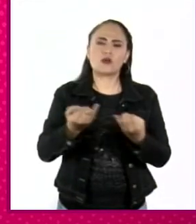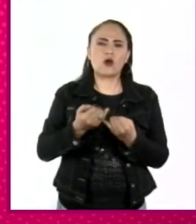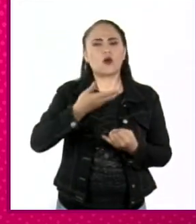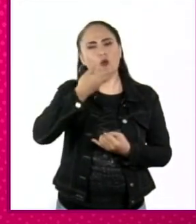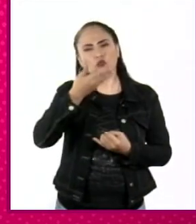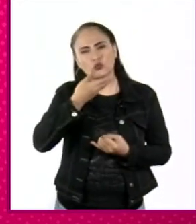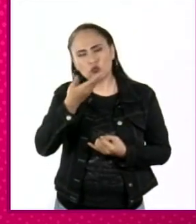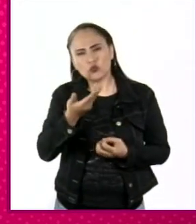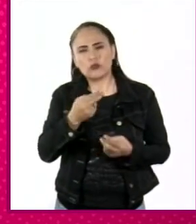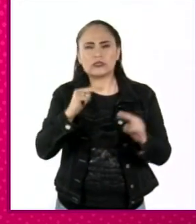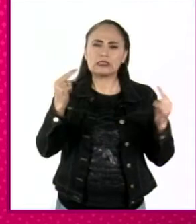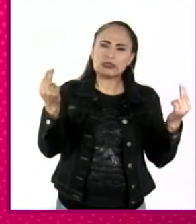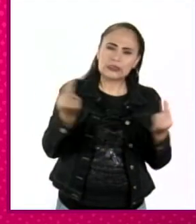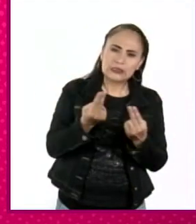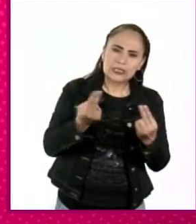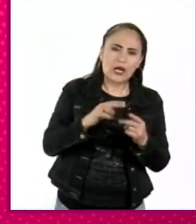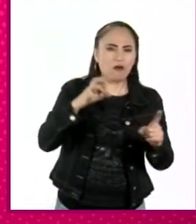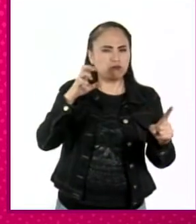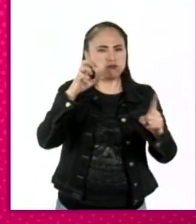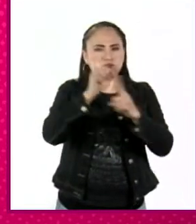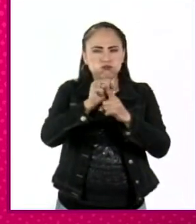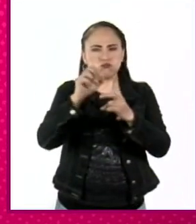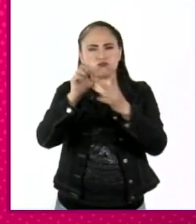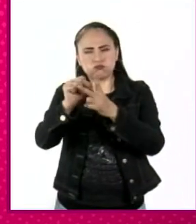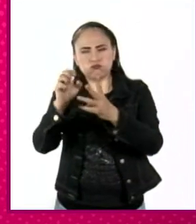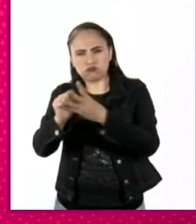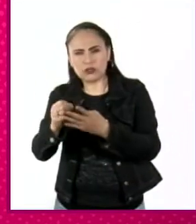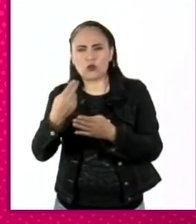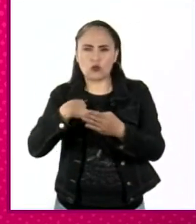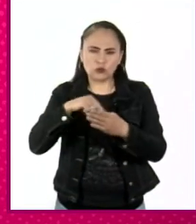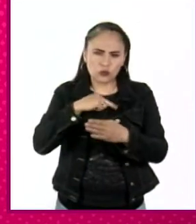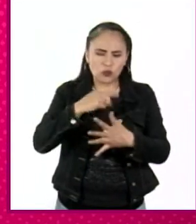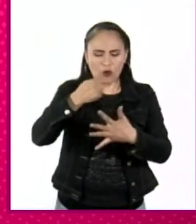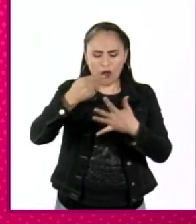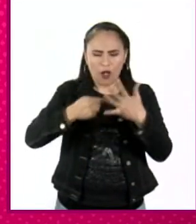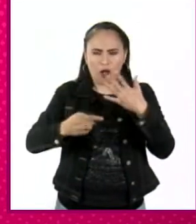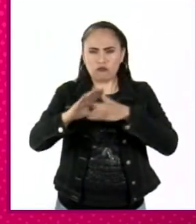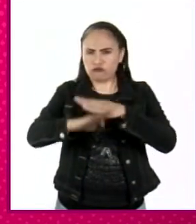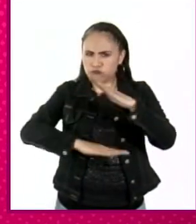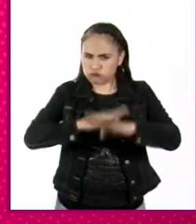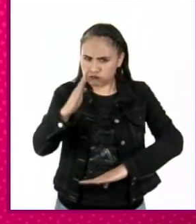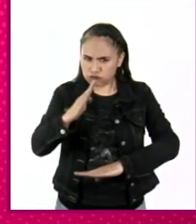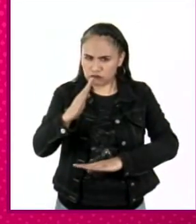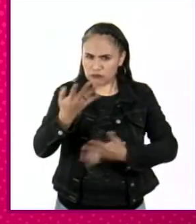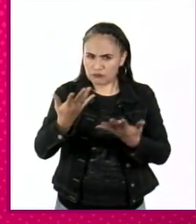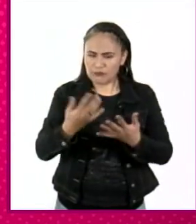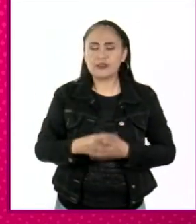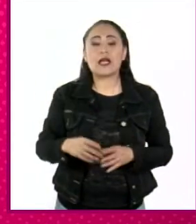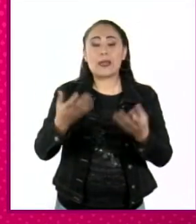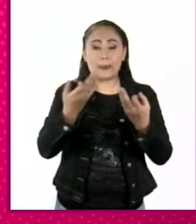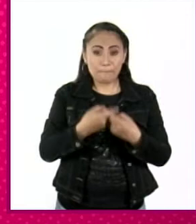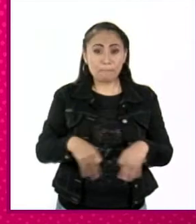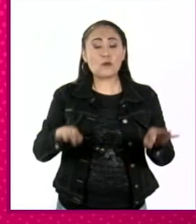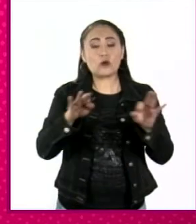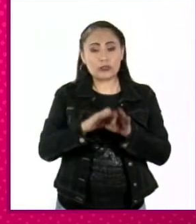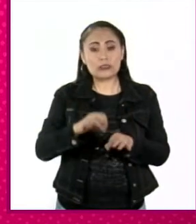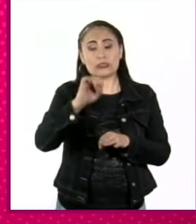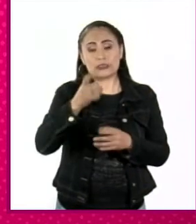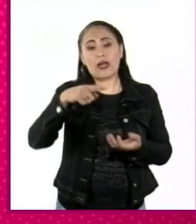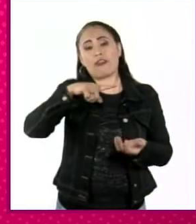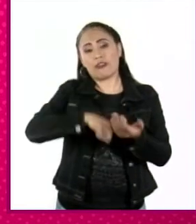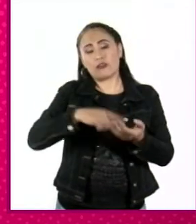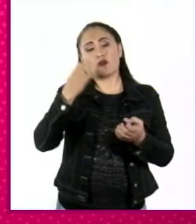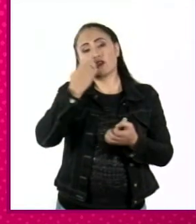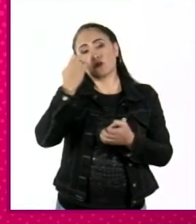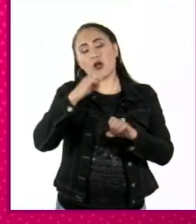necesidades, de nuestros retos, de lo que hemos logrado. Entonces sí sería muy importante que en nuestras aulas